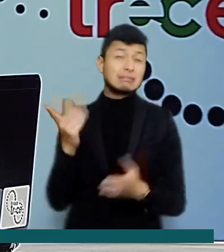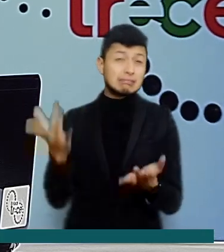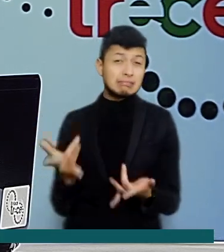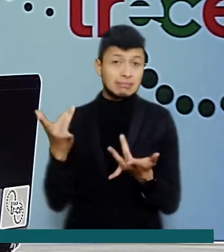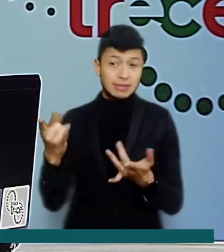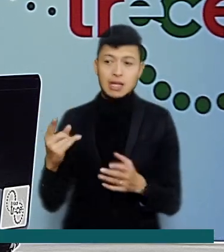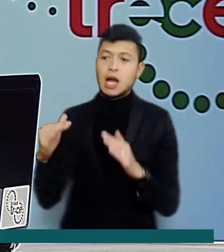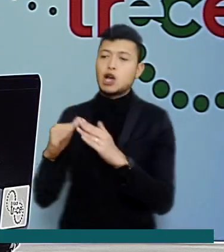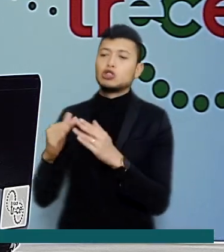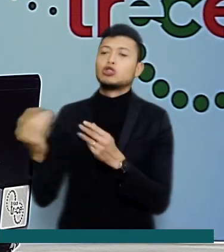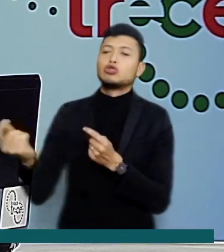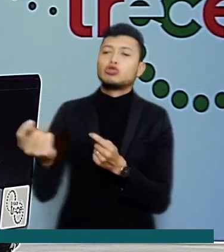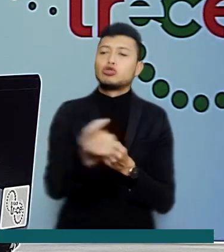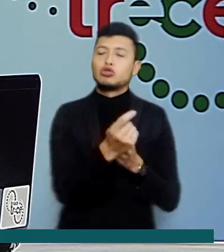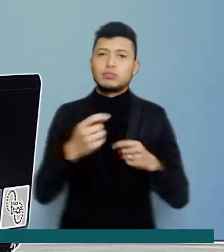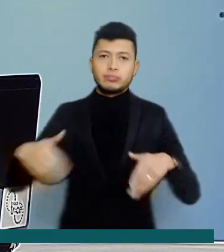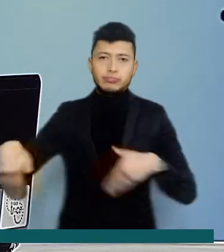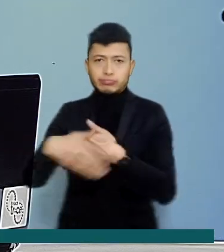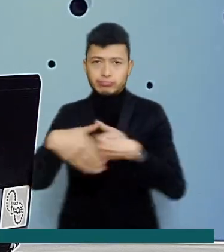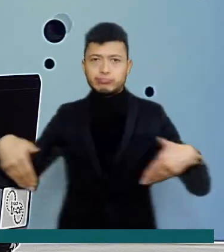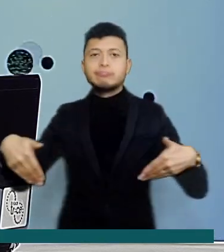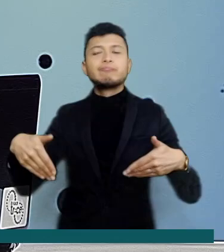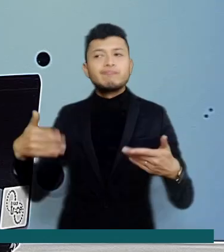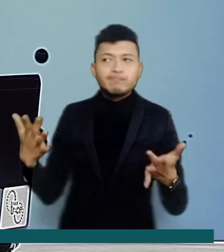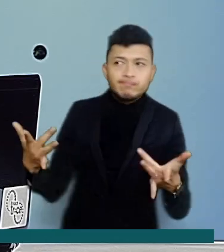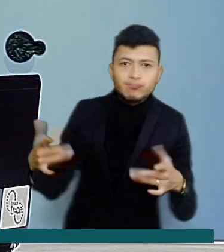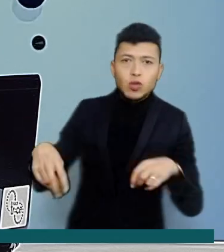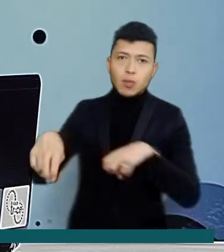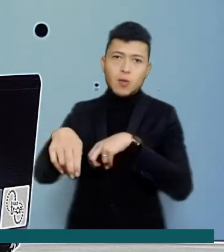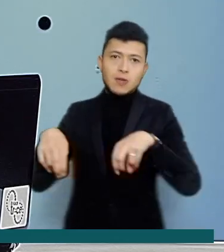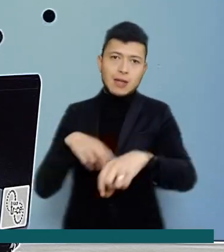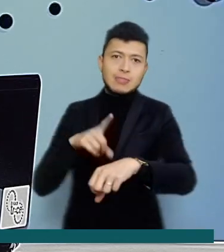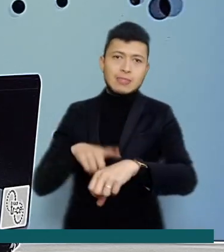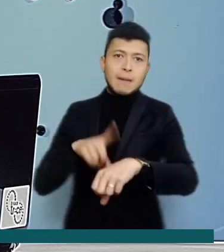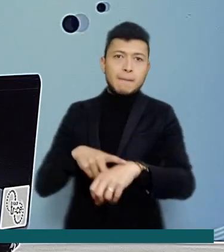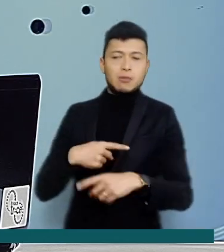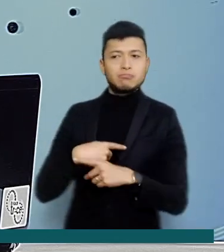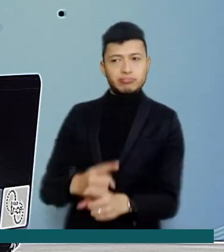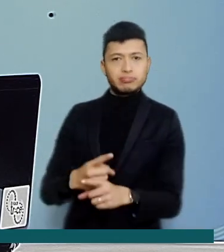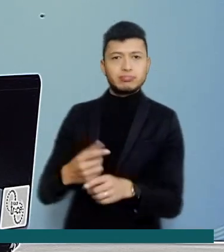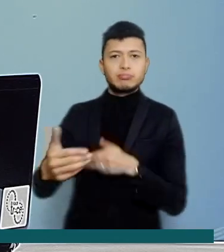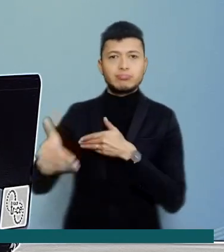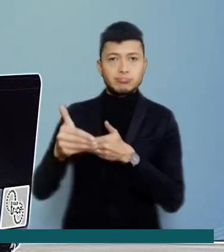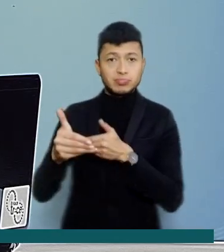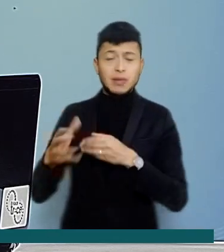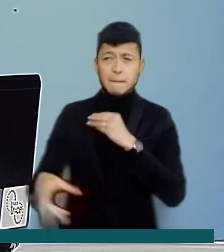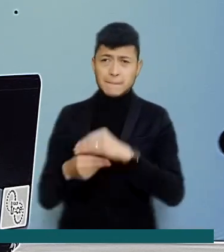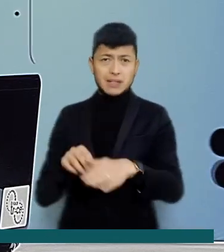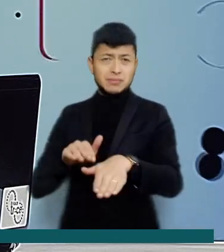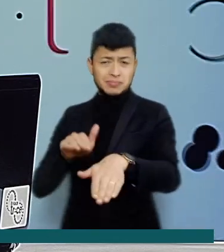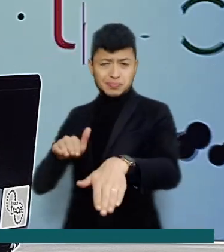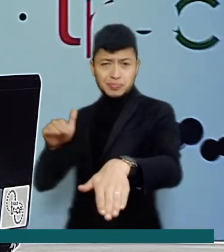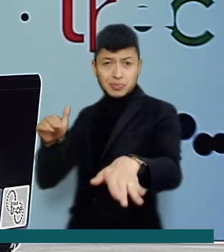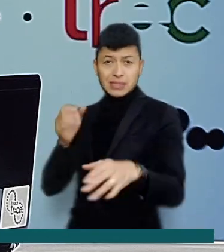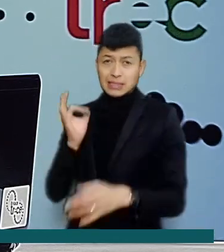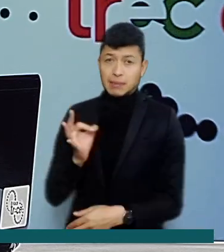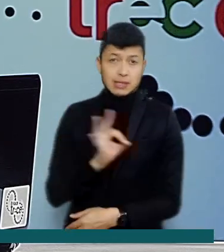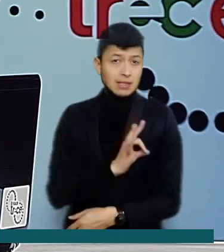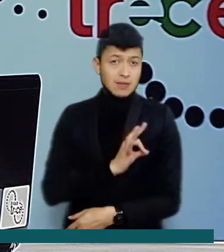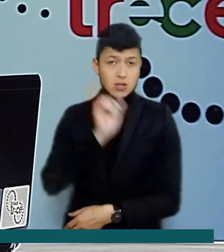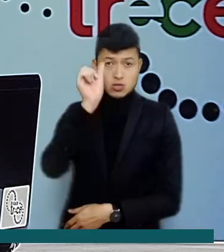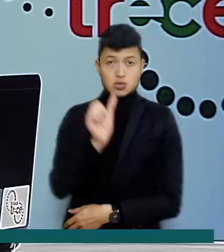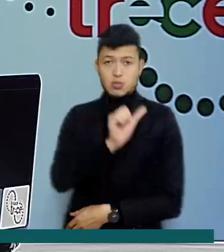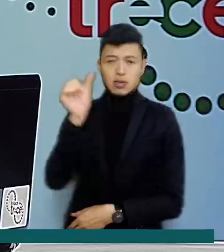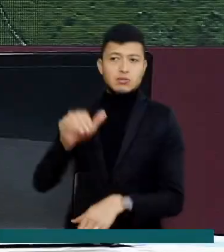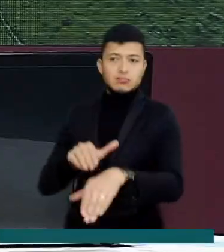Los vecinos de este corredor vial esperan que la obra mejore los tiempos de movilidad y que se acaben las congestiones que ocurren especialmente los